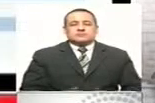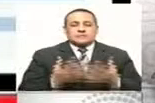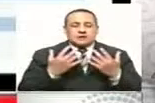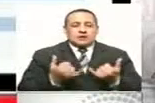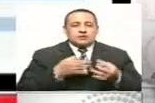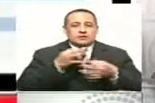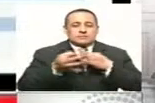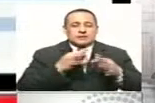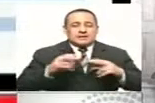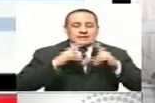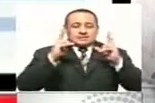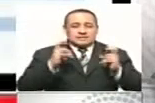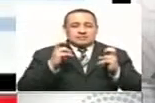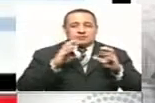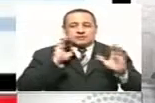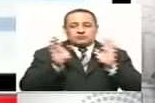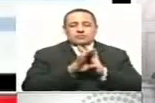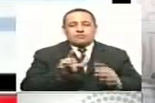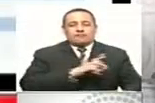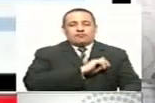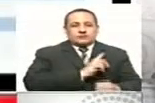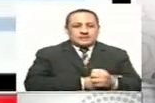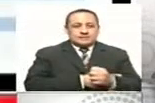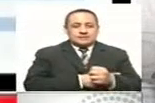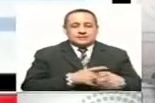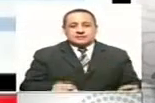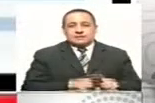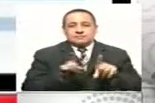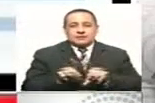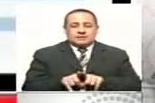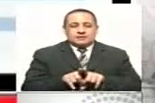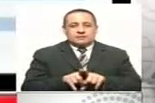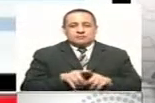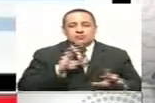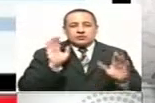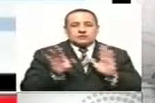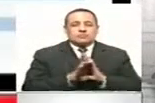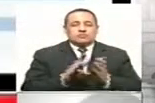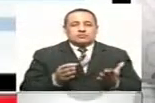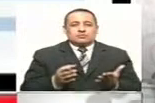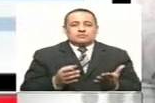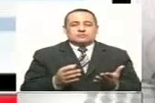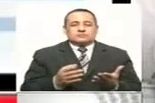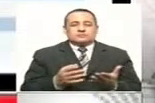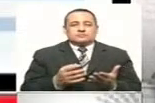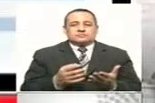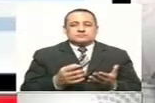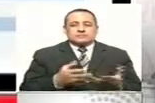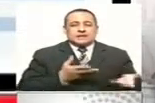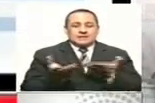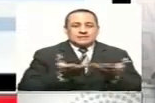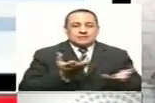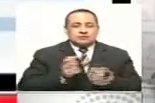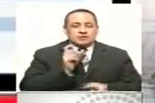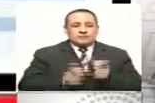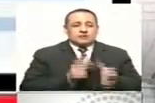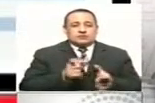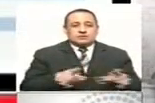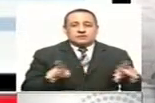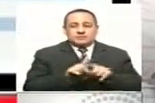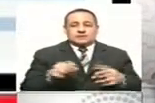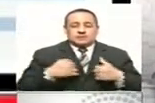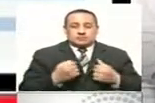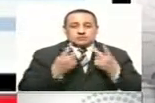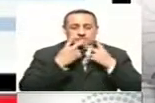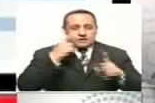al tema de fortalecer también, digamos, el servicio civil, ahí tenemos